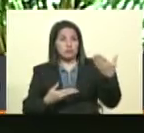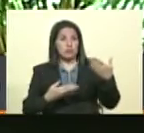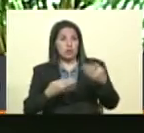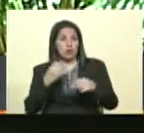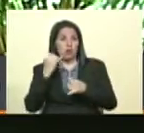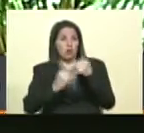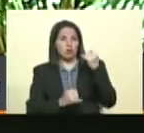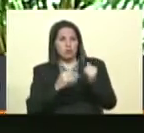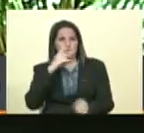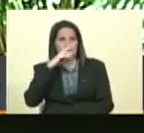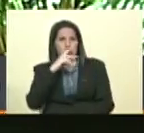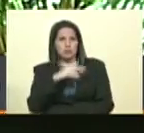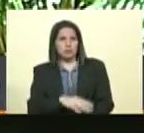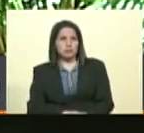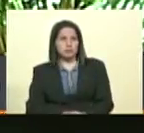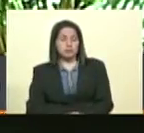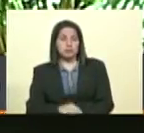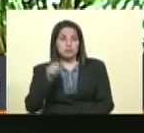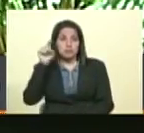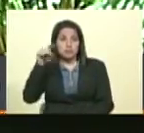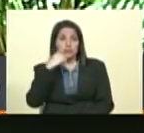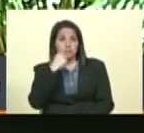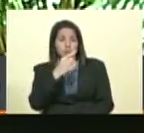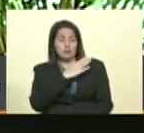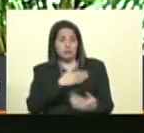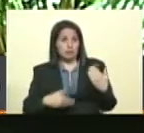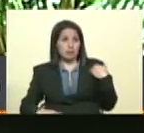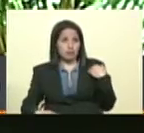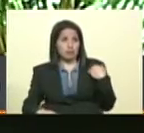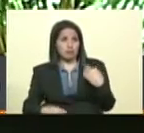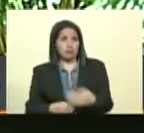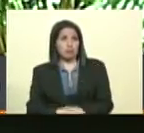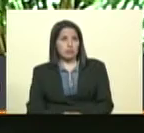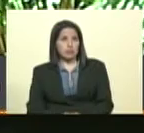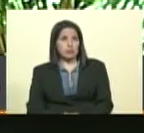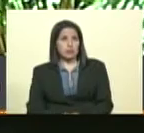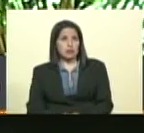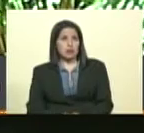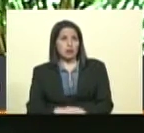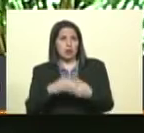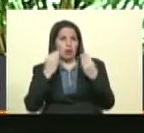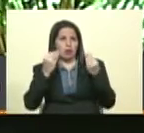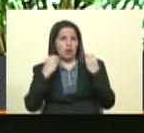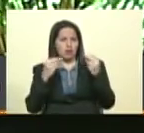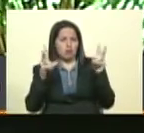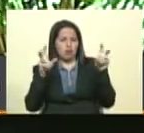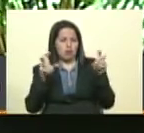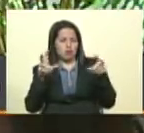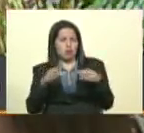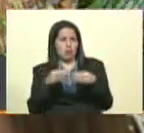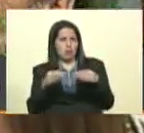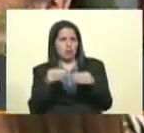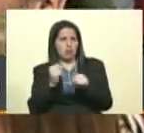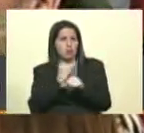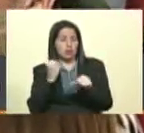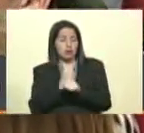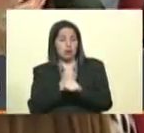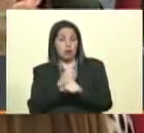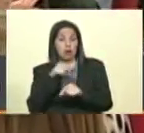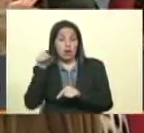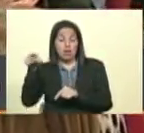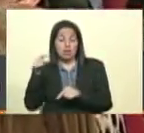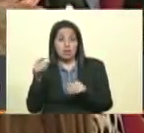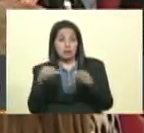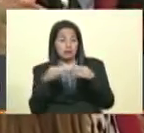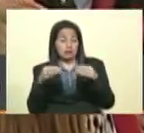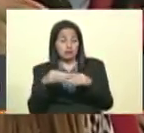último comentario. Cuando usted señalaba, presidente, lo referente al nuevo sindicalismo, esta convención